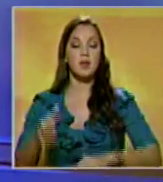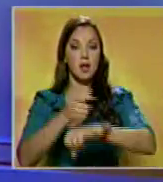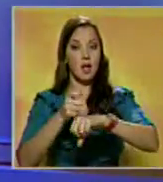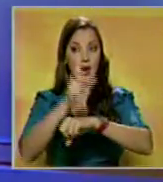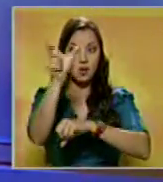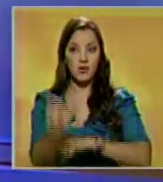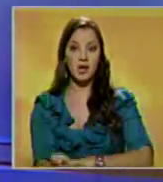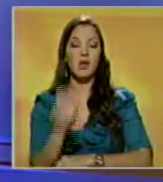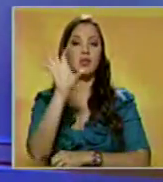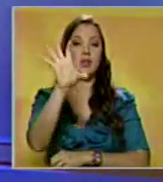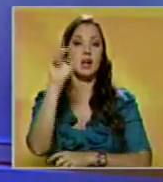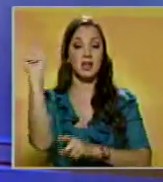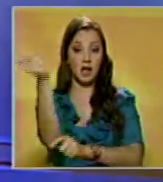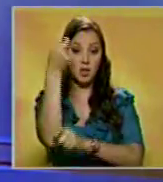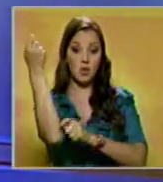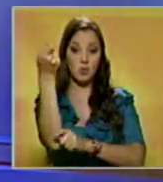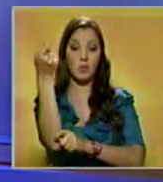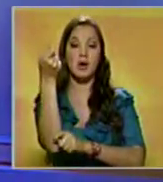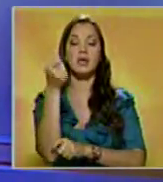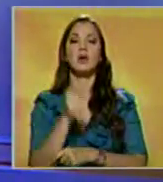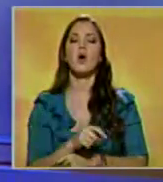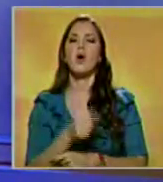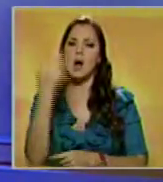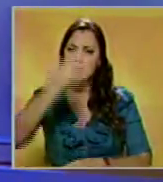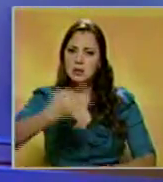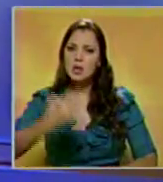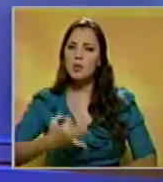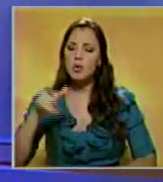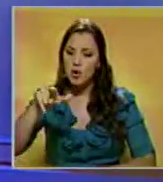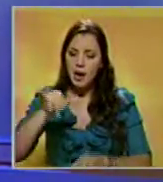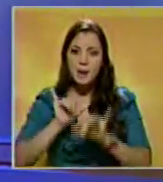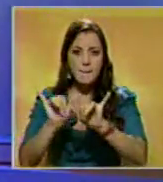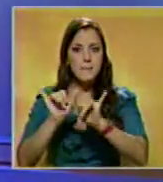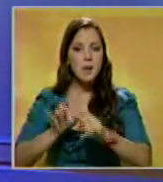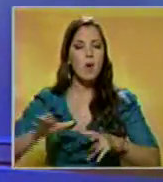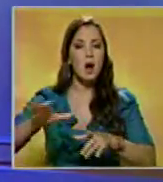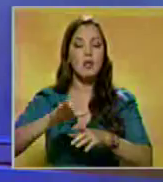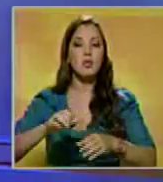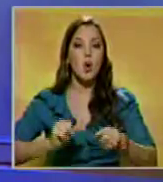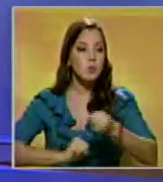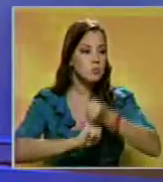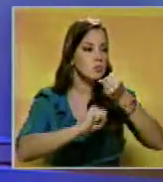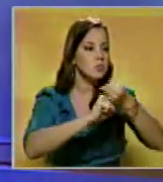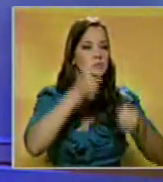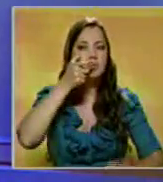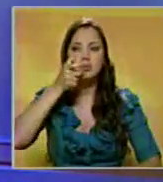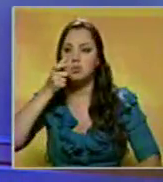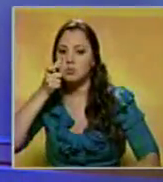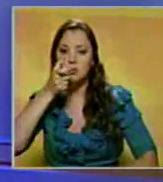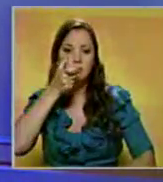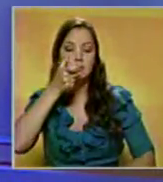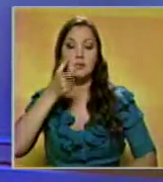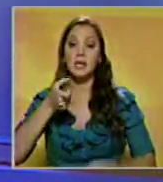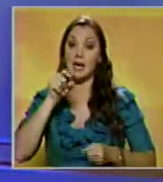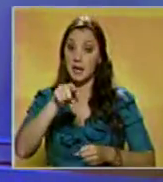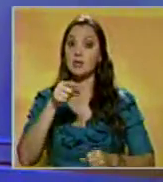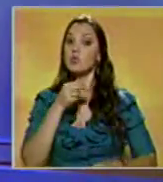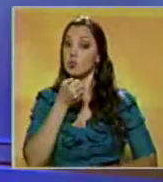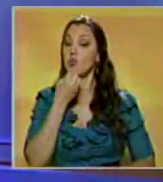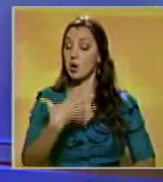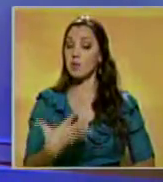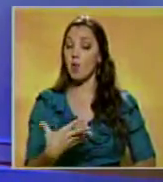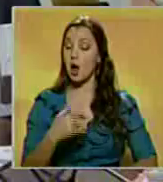El gobernador del estado Guárico, Ramón Rodríguez Chacín, aseguró que en la entidad el reforzamiento de los mecanismos de seguridad ha arrojado